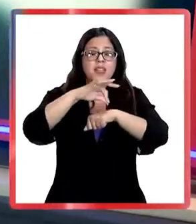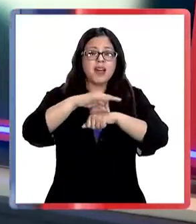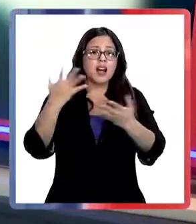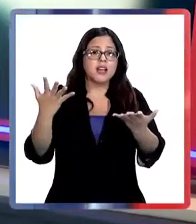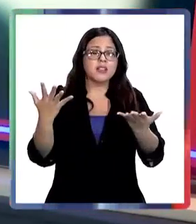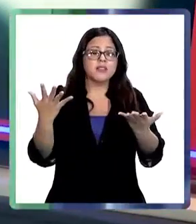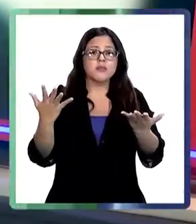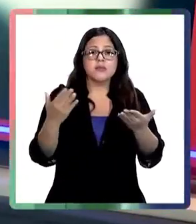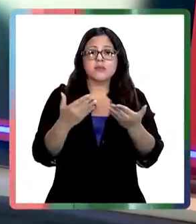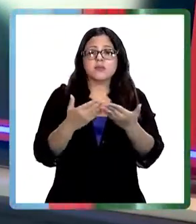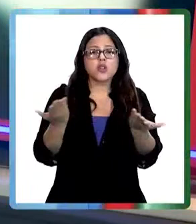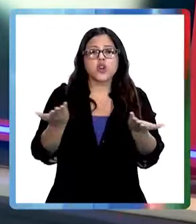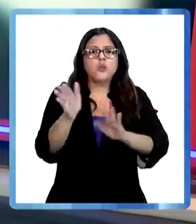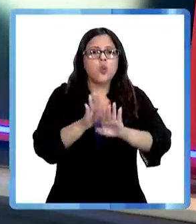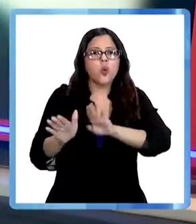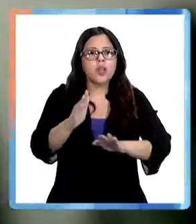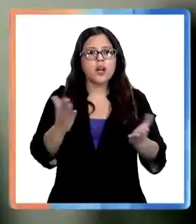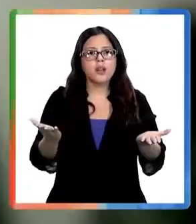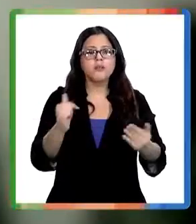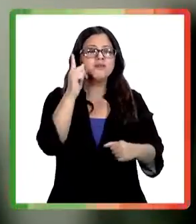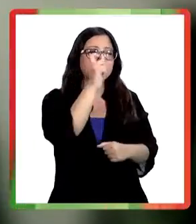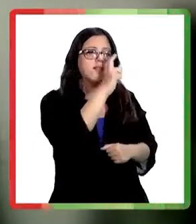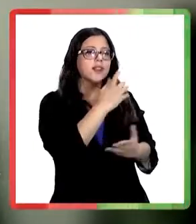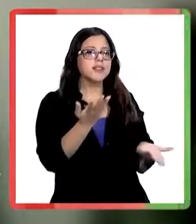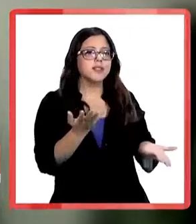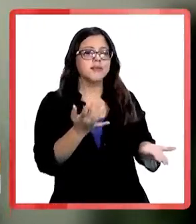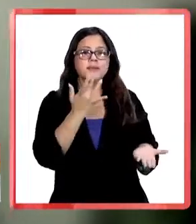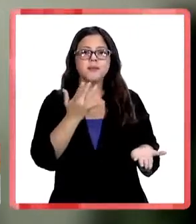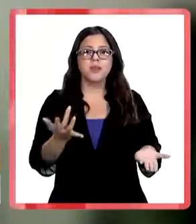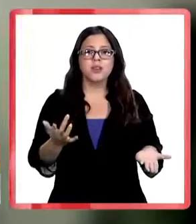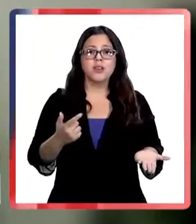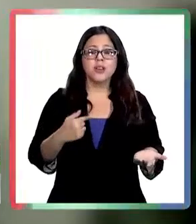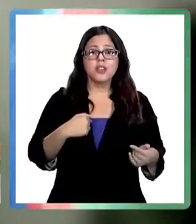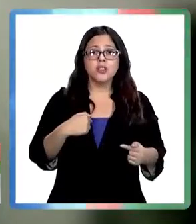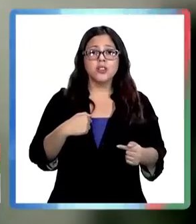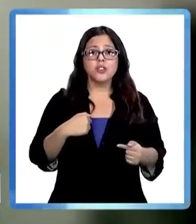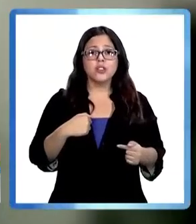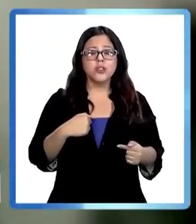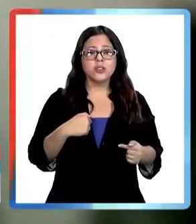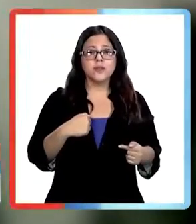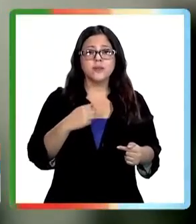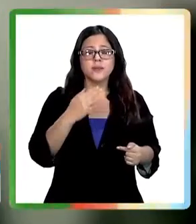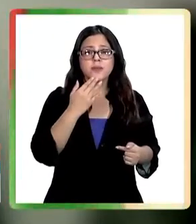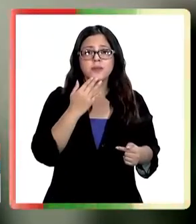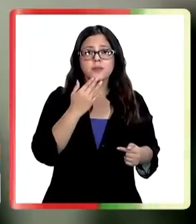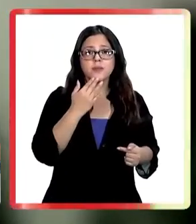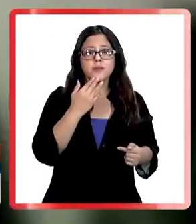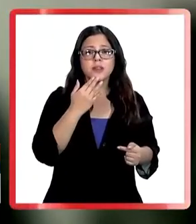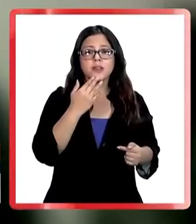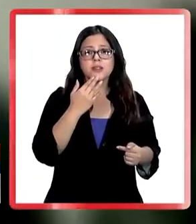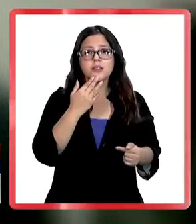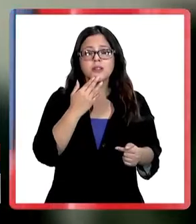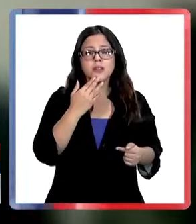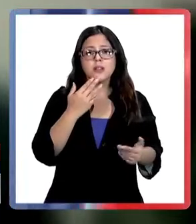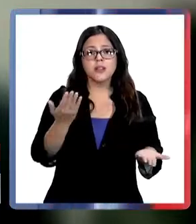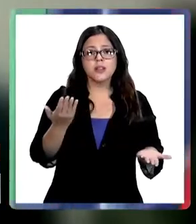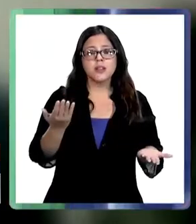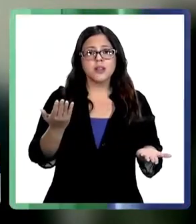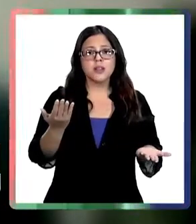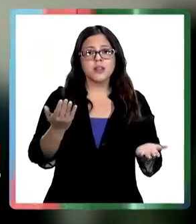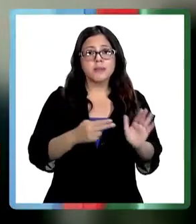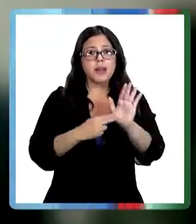infectarse con algún virus. ¿Cómo los cuidamos? Es muy difícil porque yo siempre explico también para un